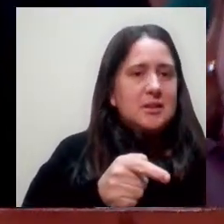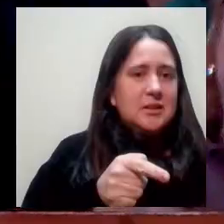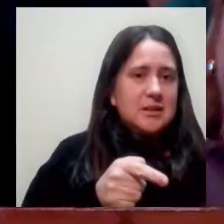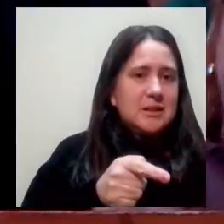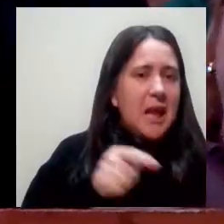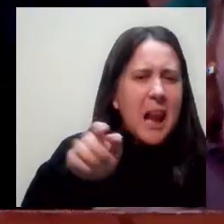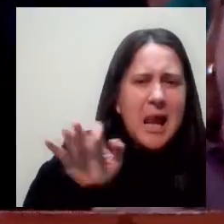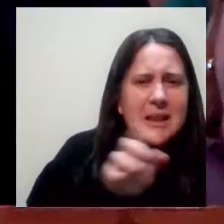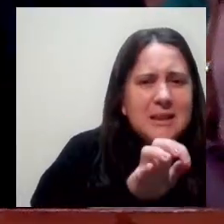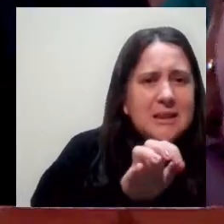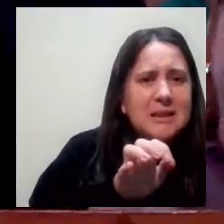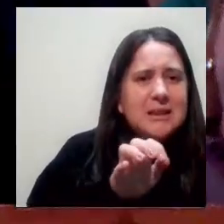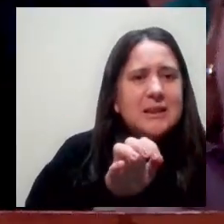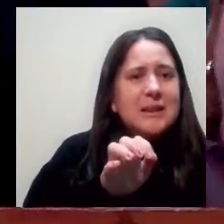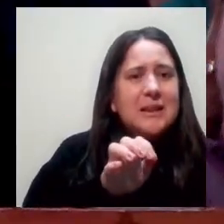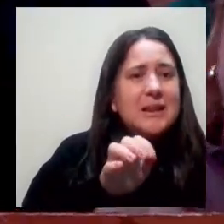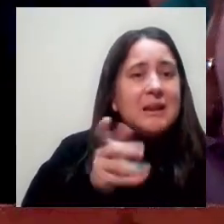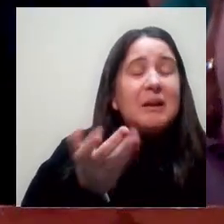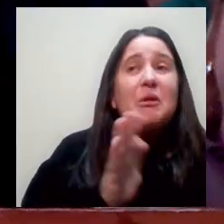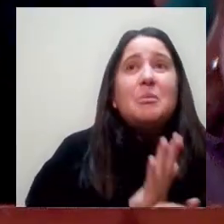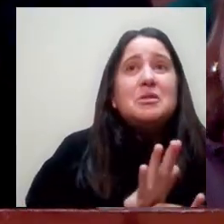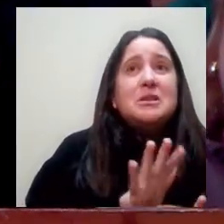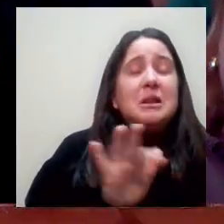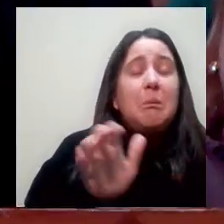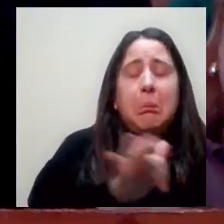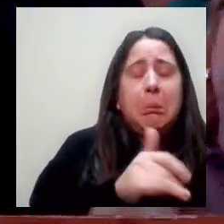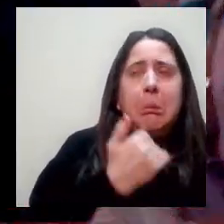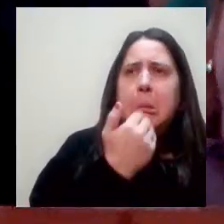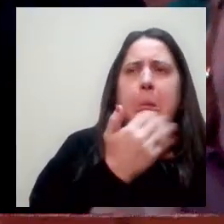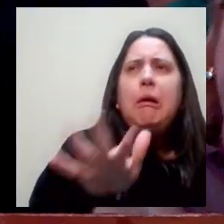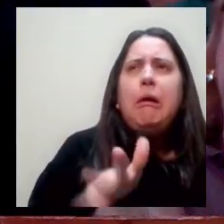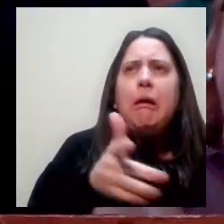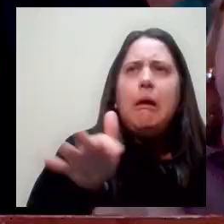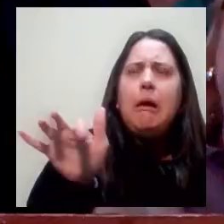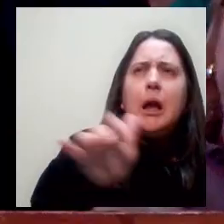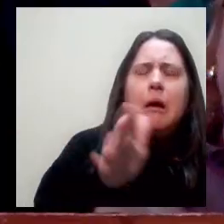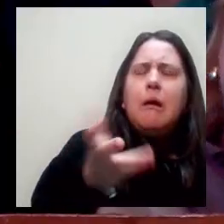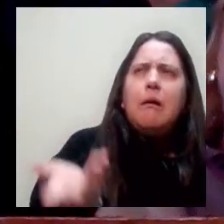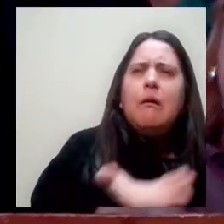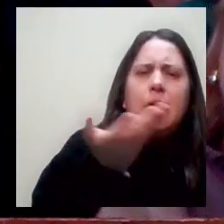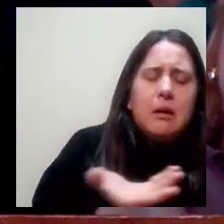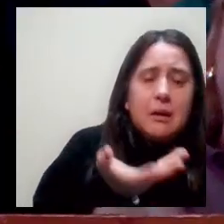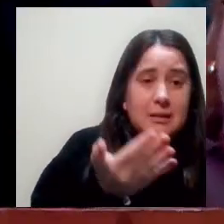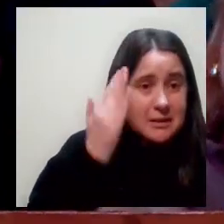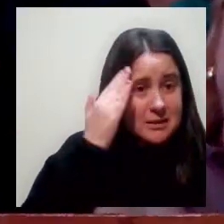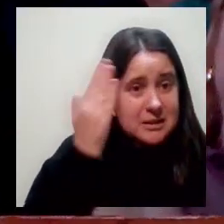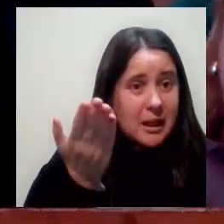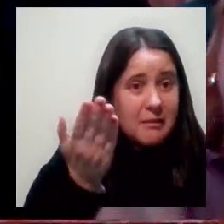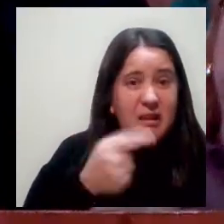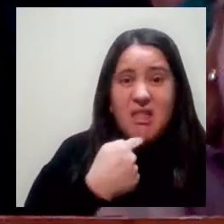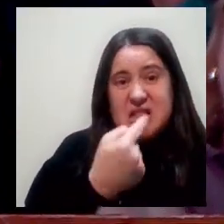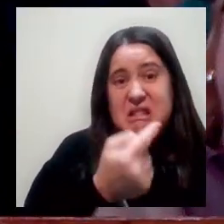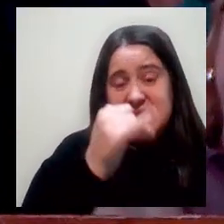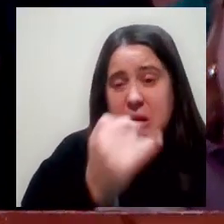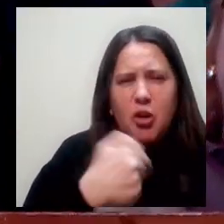letras eran ristras ininteligibles que allí ella encontraba. Sabía que algo decían, pero no